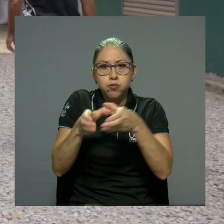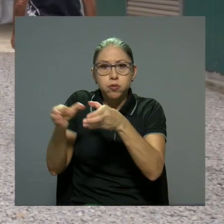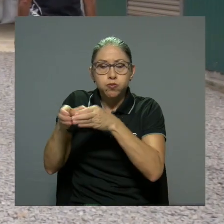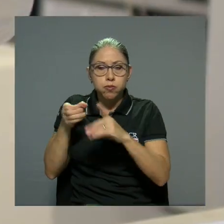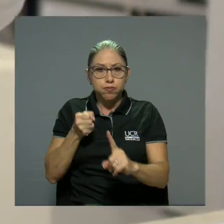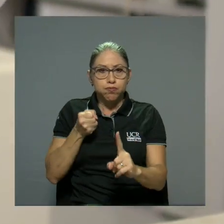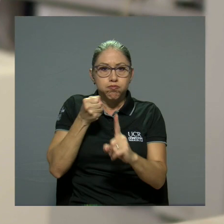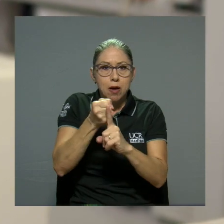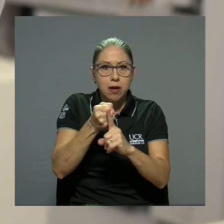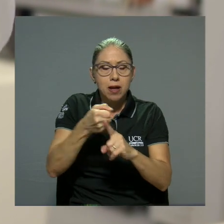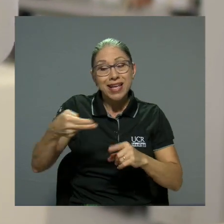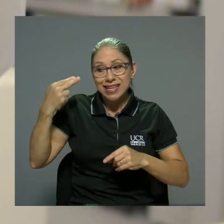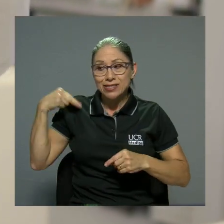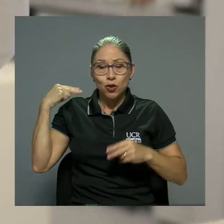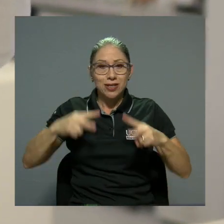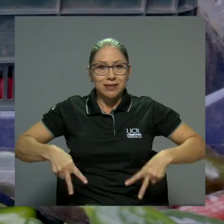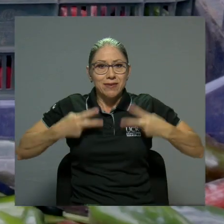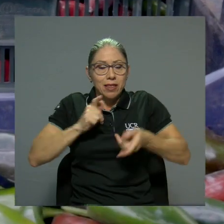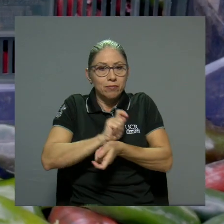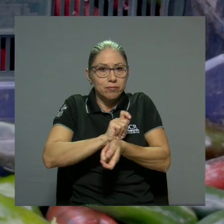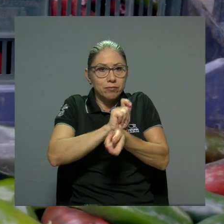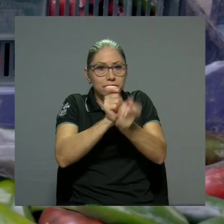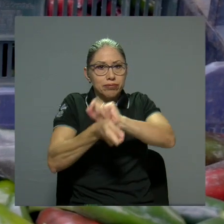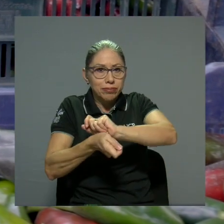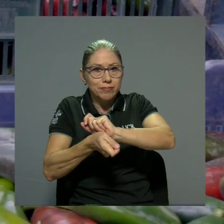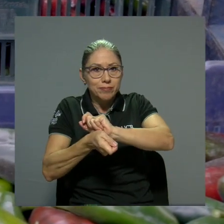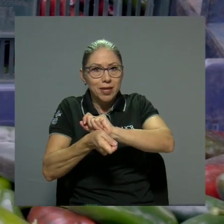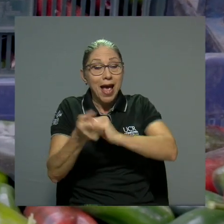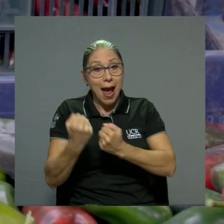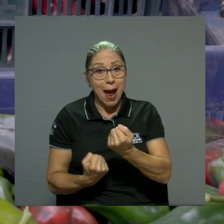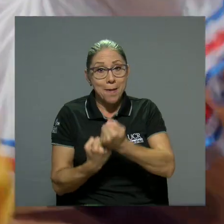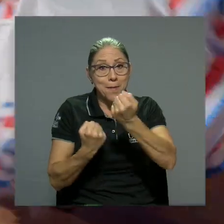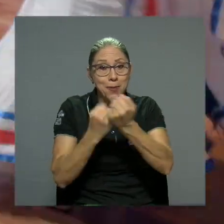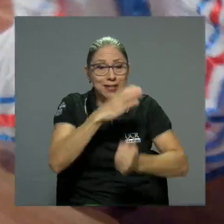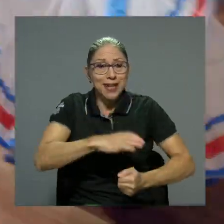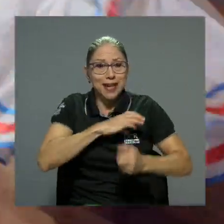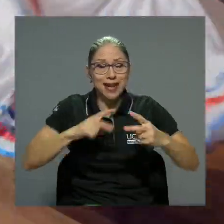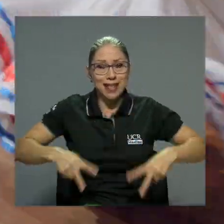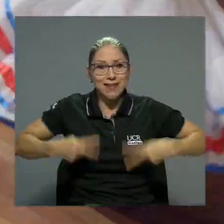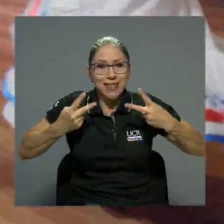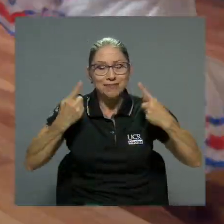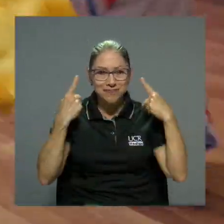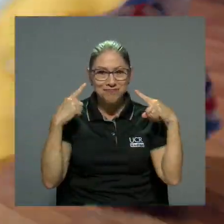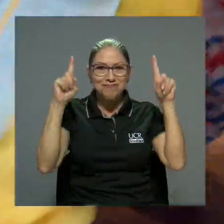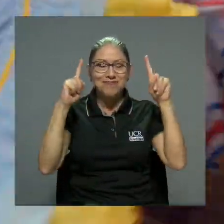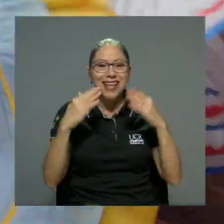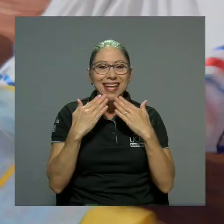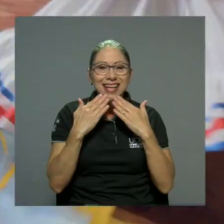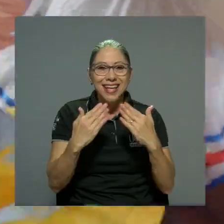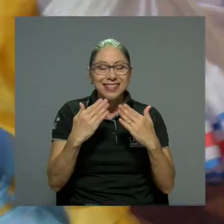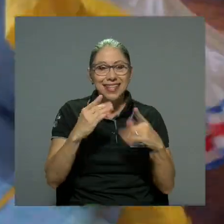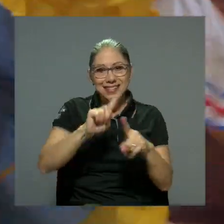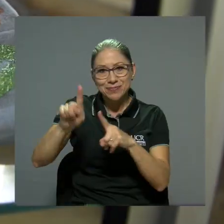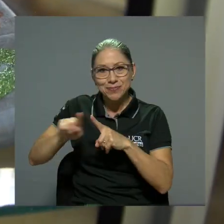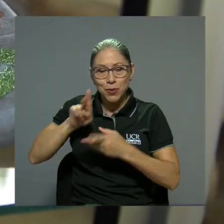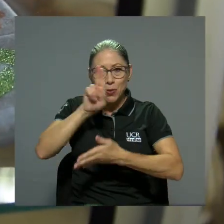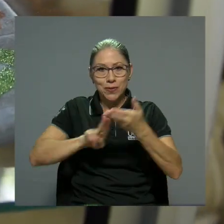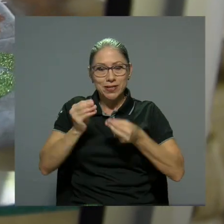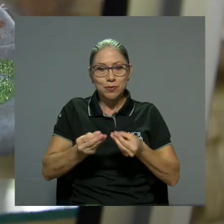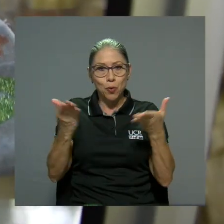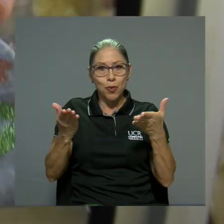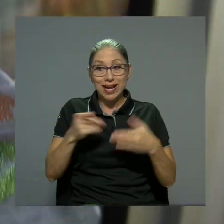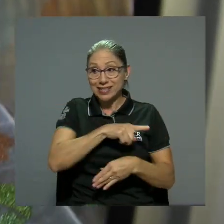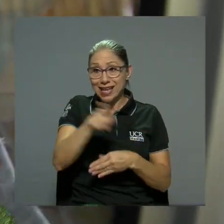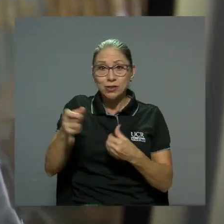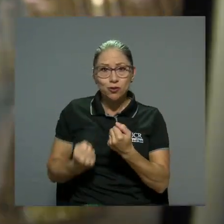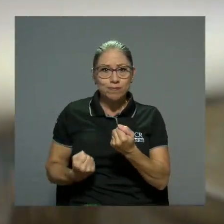de historias de vida transformadas y de aportes a la calidad de vida que se logran gracias a las universidades públicas.